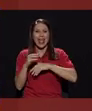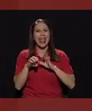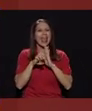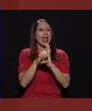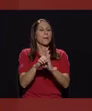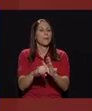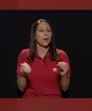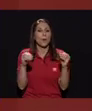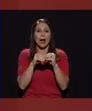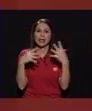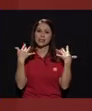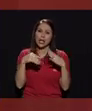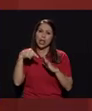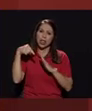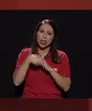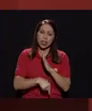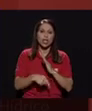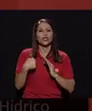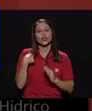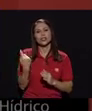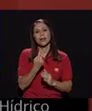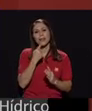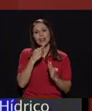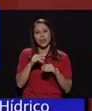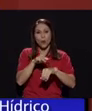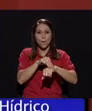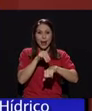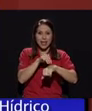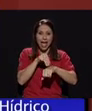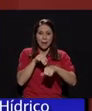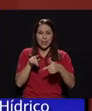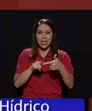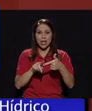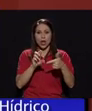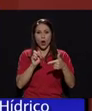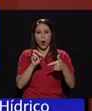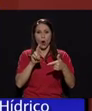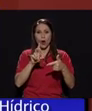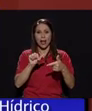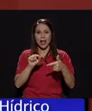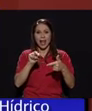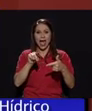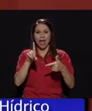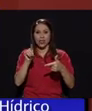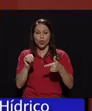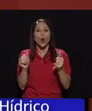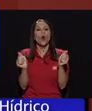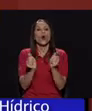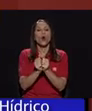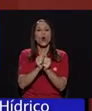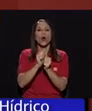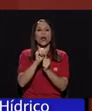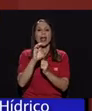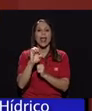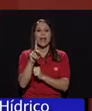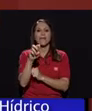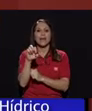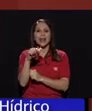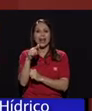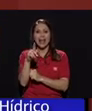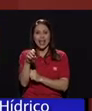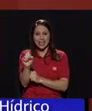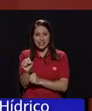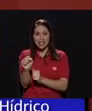es Miami y Orlando con los Everglades y la desecación masiva que